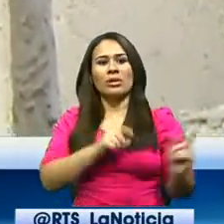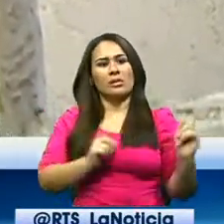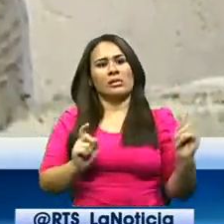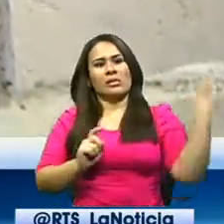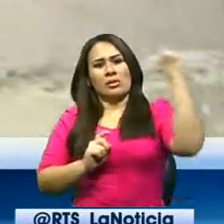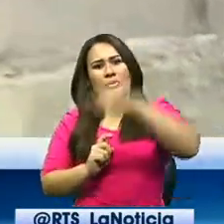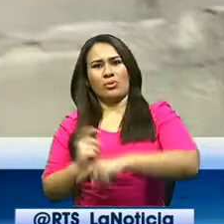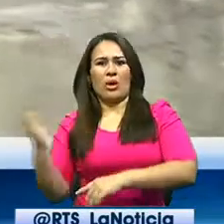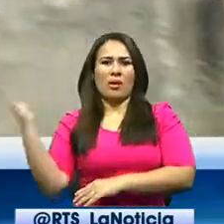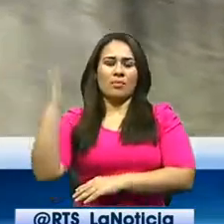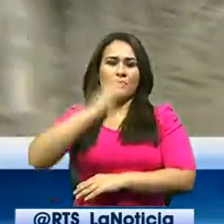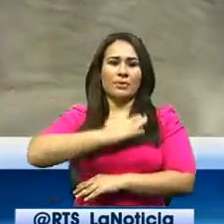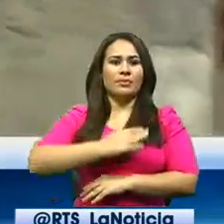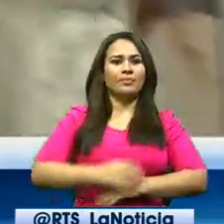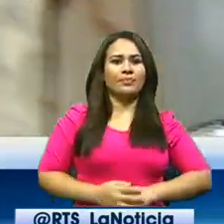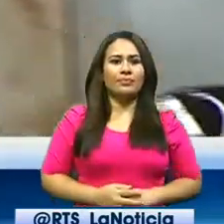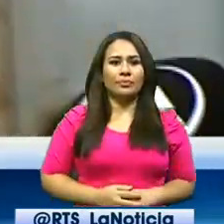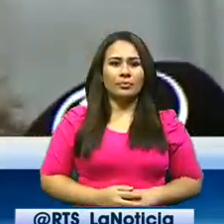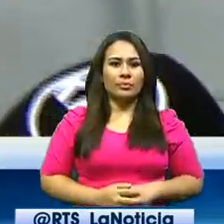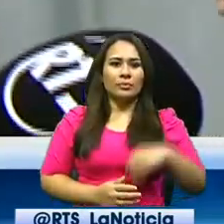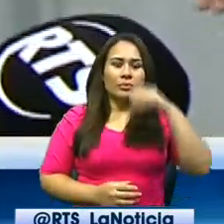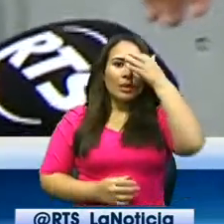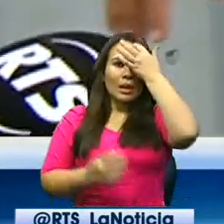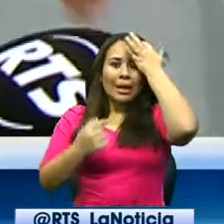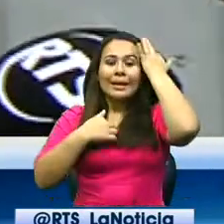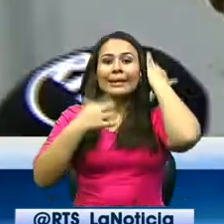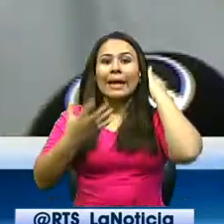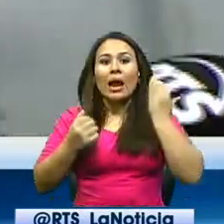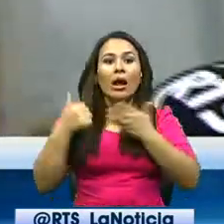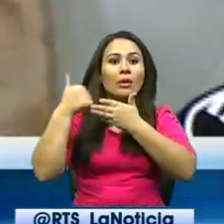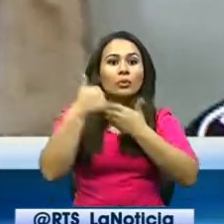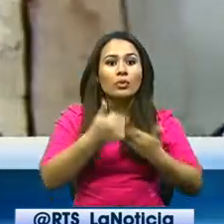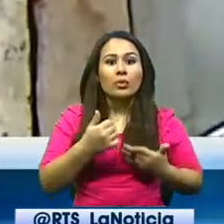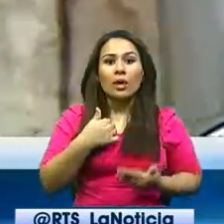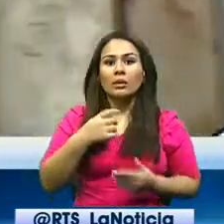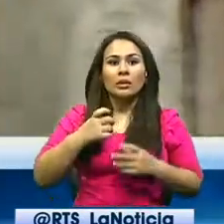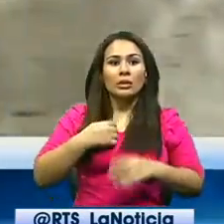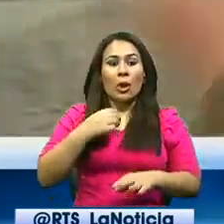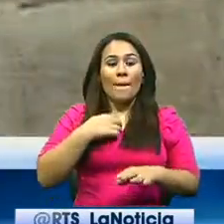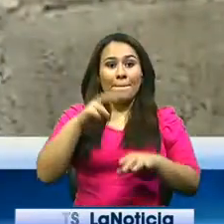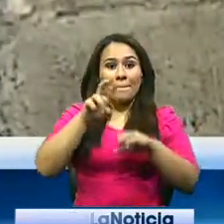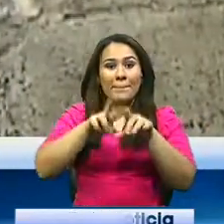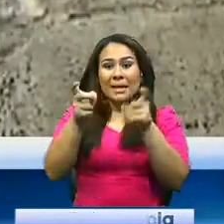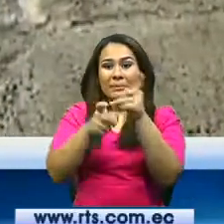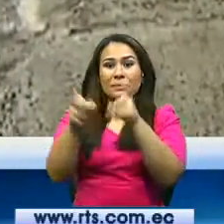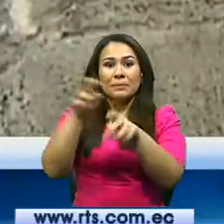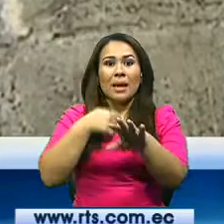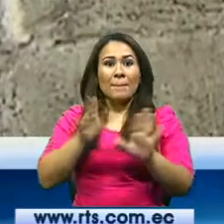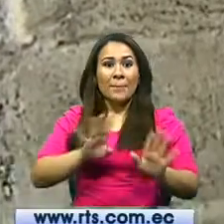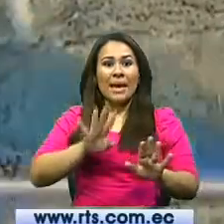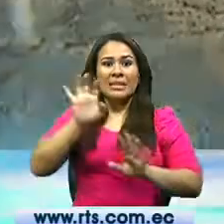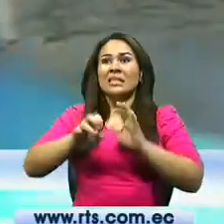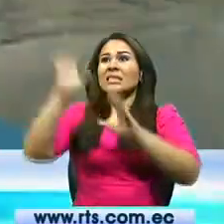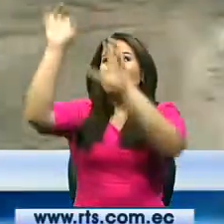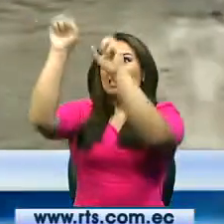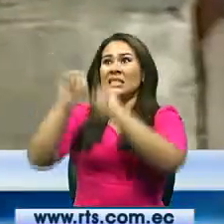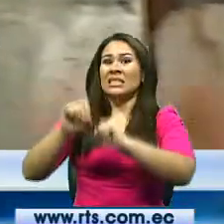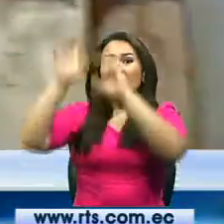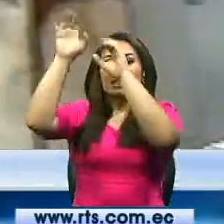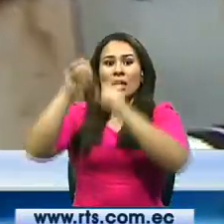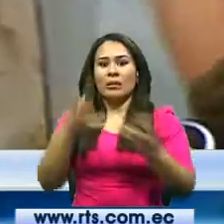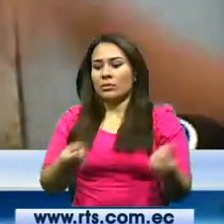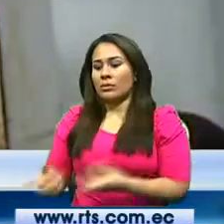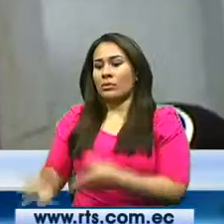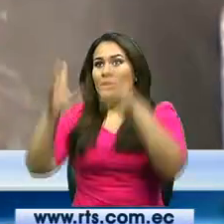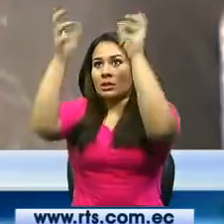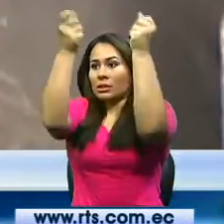le cayó la pared. Ya, se le cayó la pared por ayudarme, entonces ya yo me trepé por ahí, puse mis pies aquí y yo jalaba ya a mis hermanos y mis hijos y se los pasaba